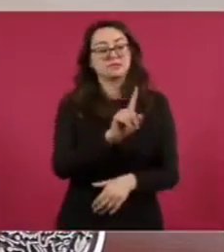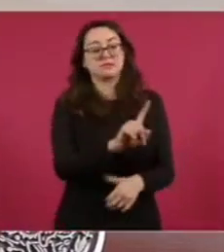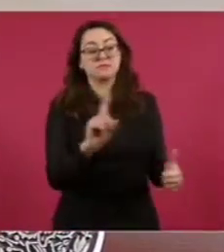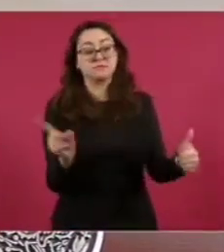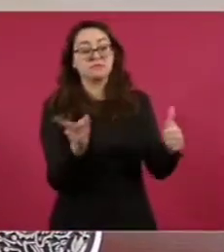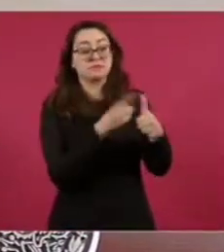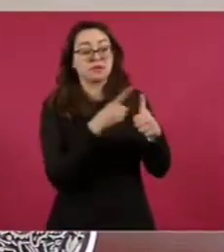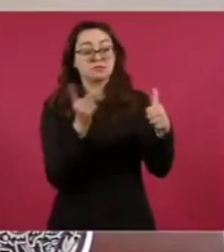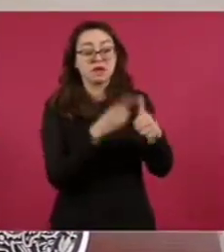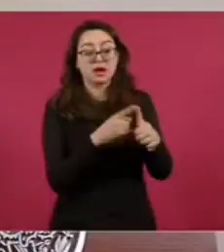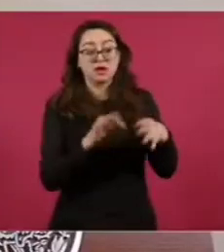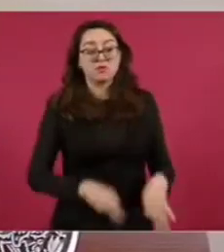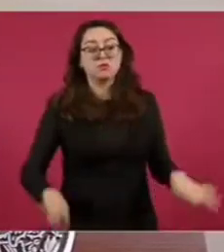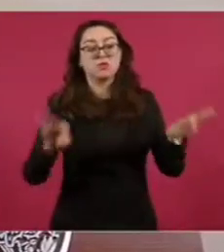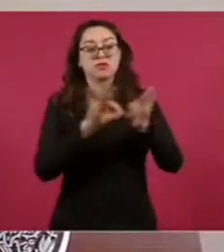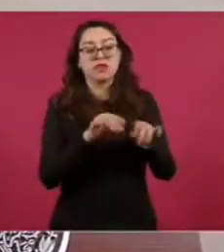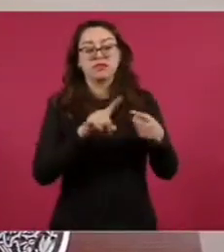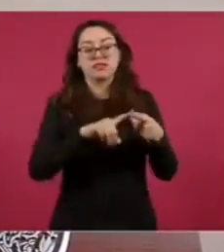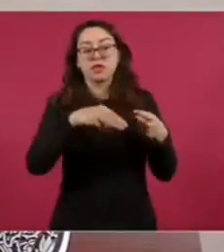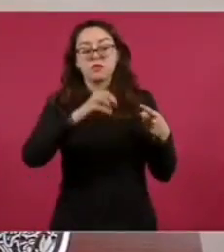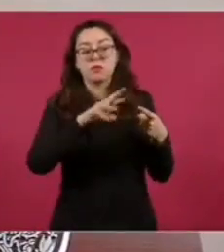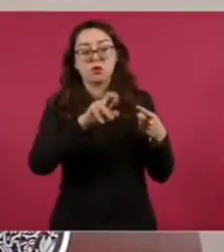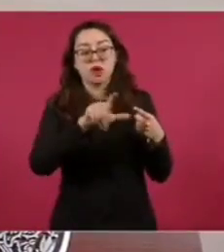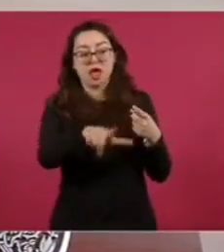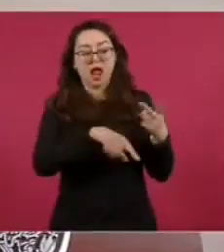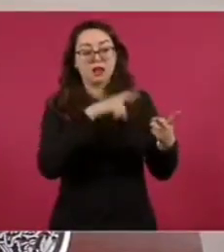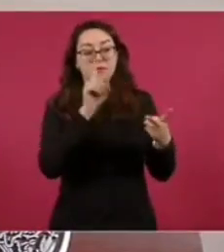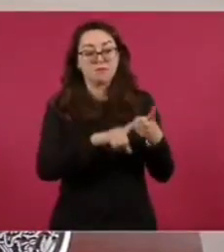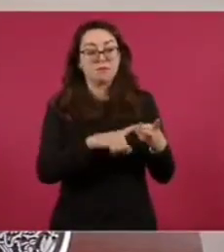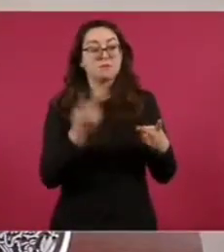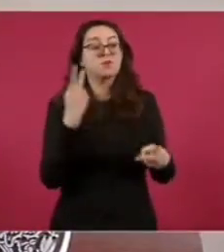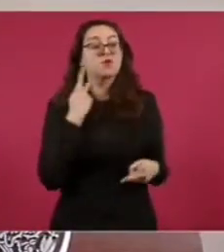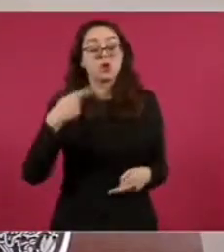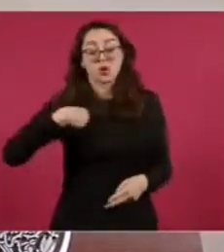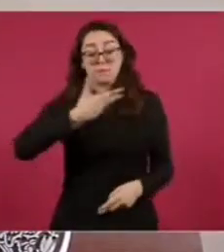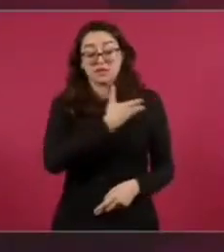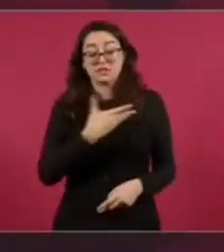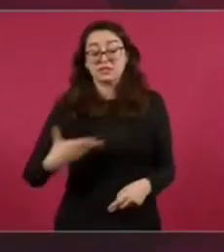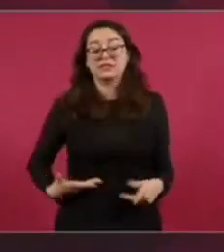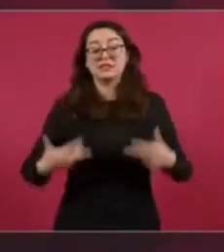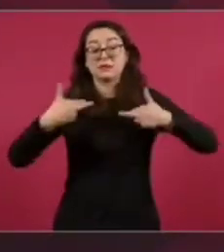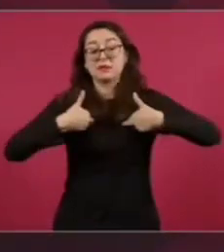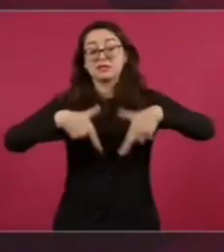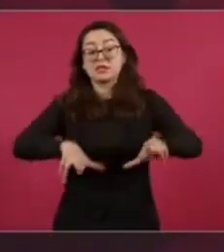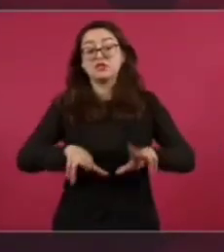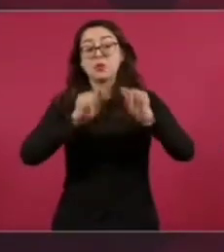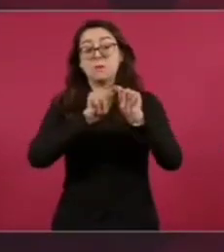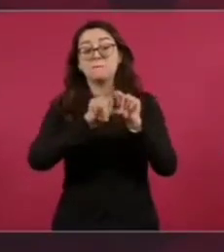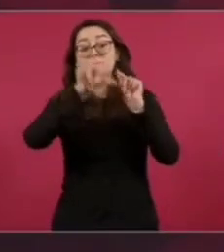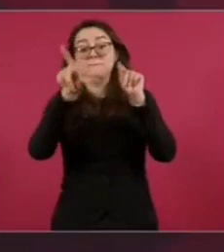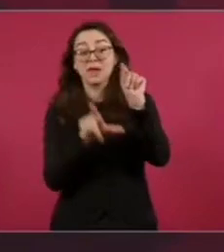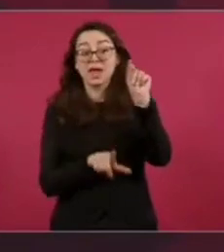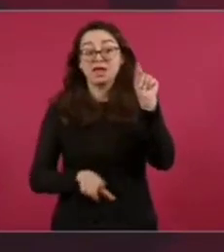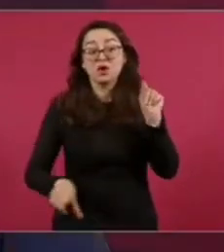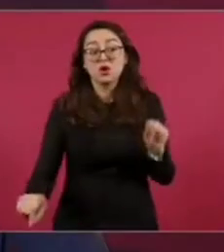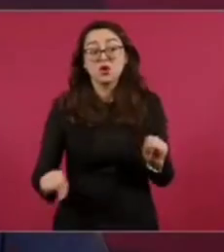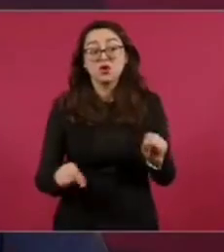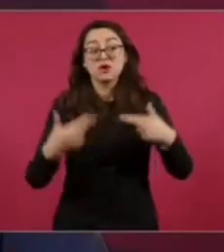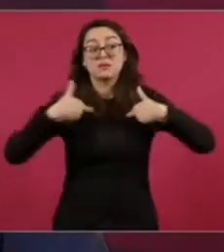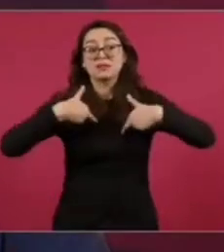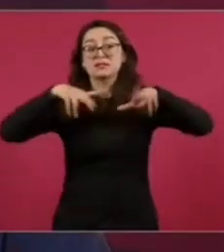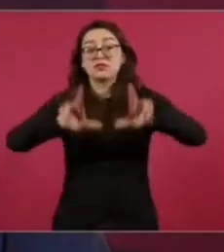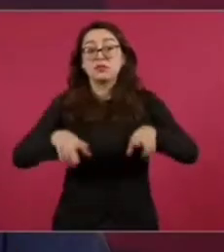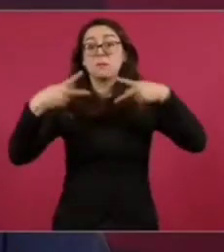la autoridad moral, la autoridad política. Y yo represento un país, sí, y represento a un